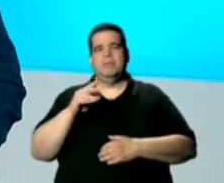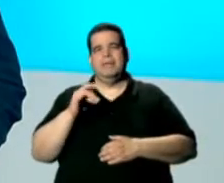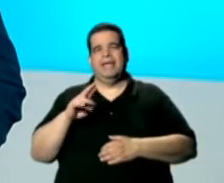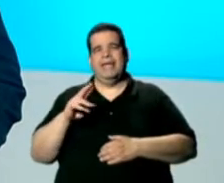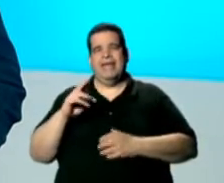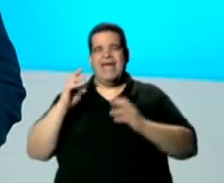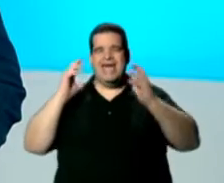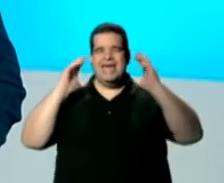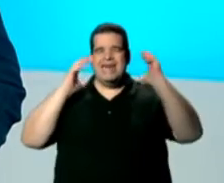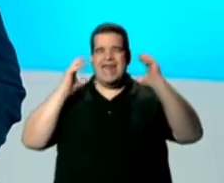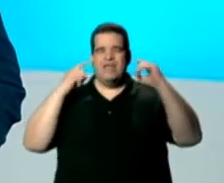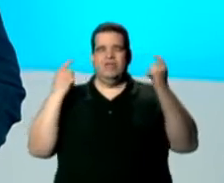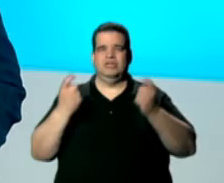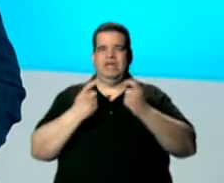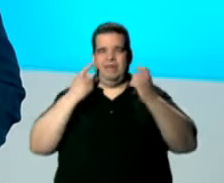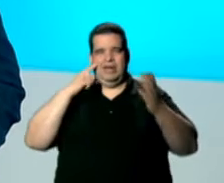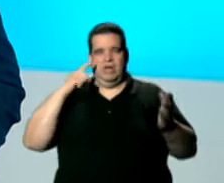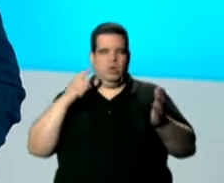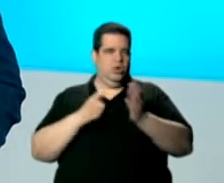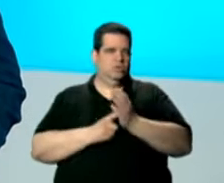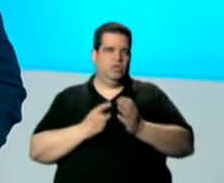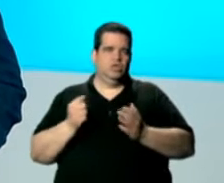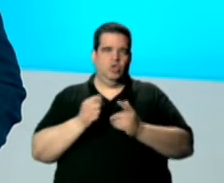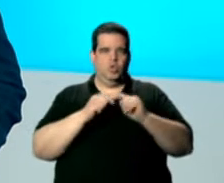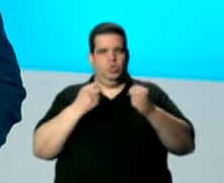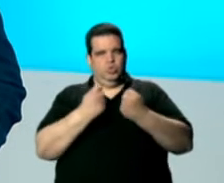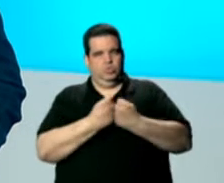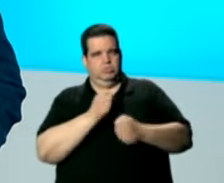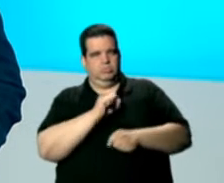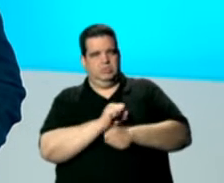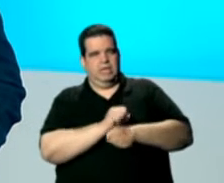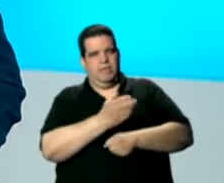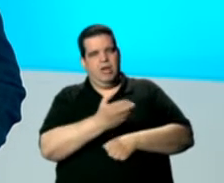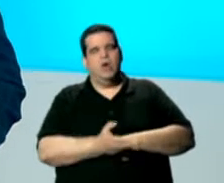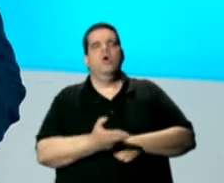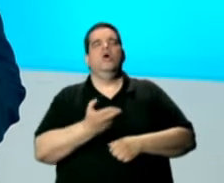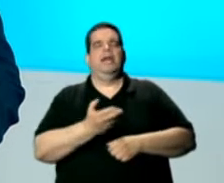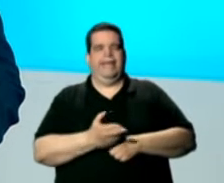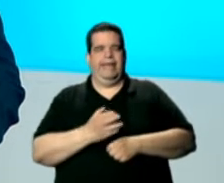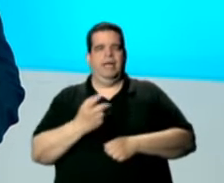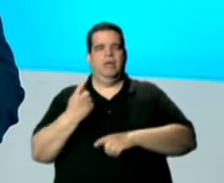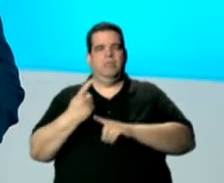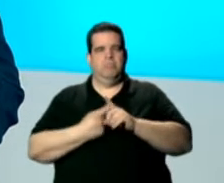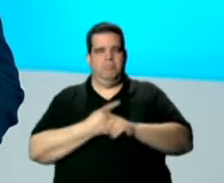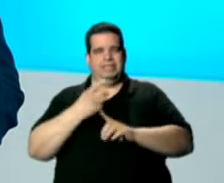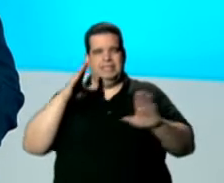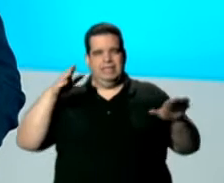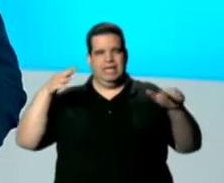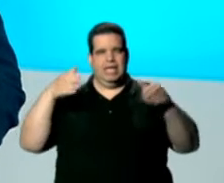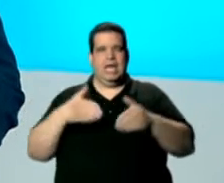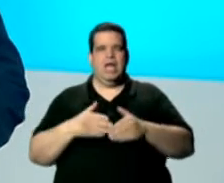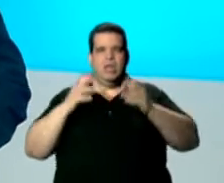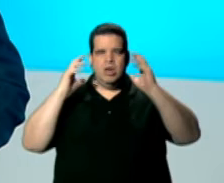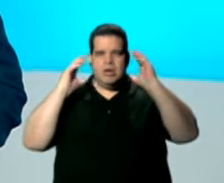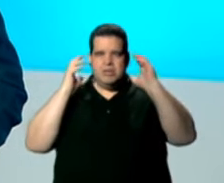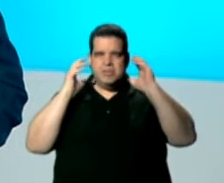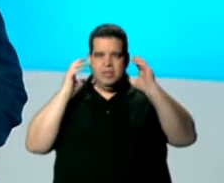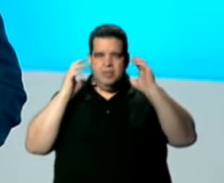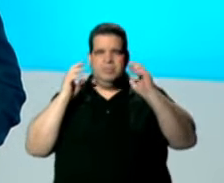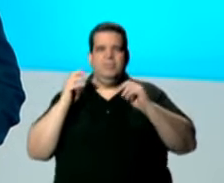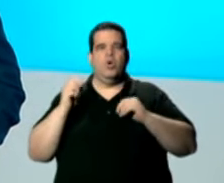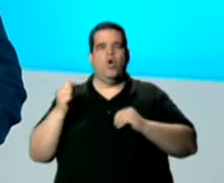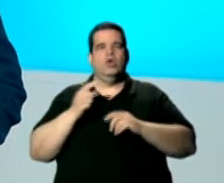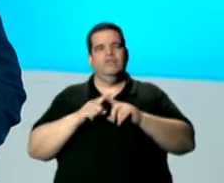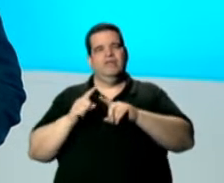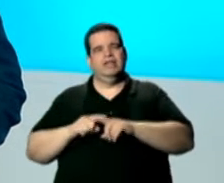WIPR Radio celebra y reconoce a todo su equipo humano en el mes dedicado a este medio que llega a todos. Hoy varios héroes de